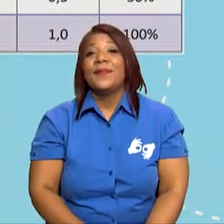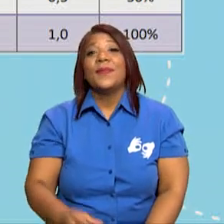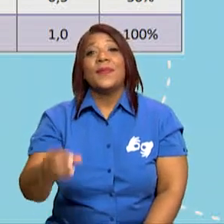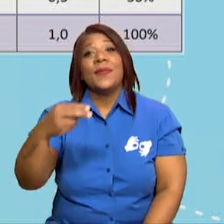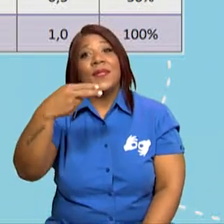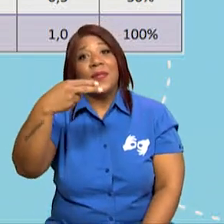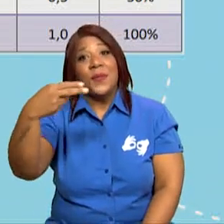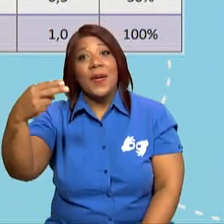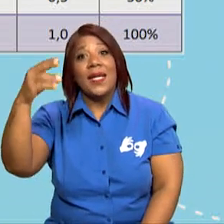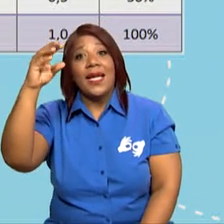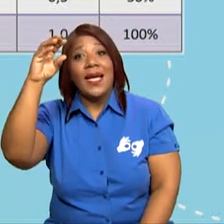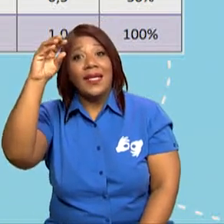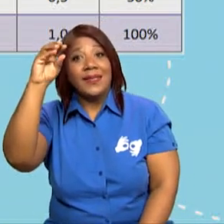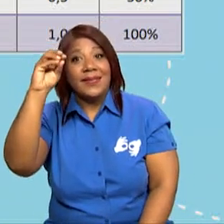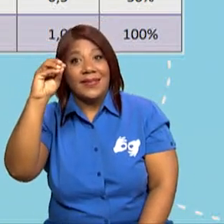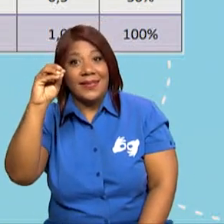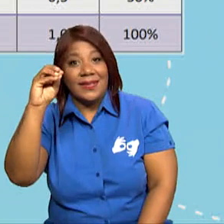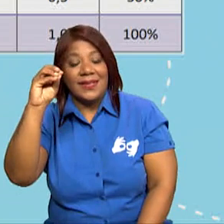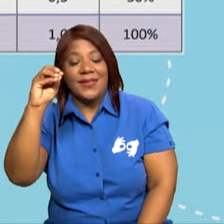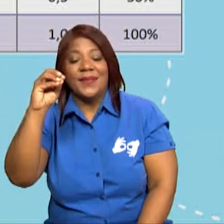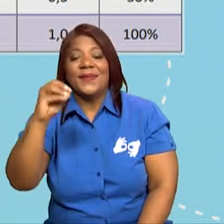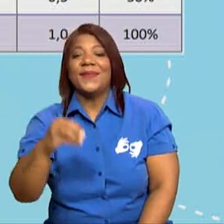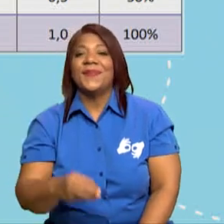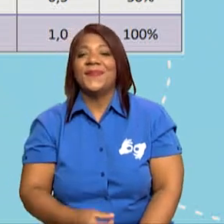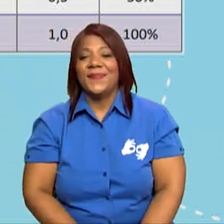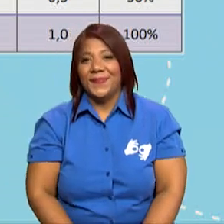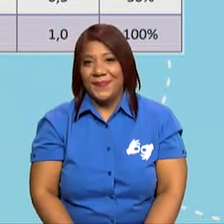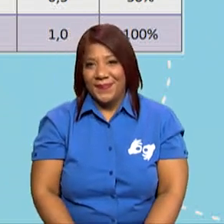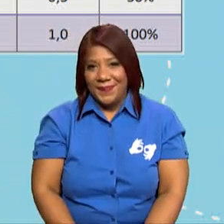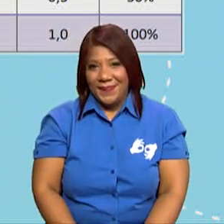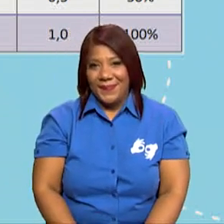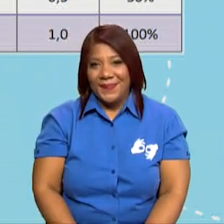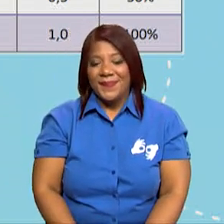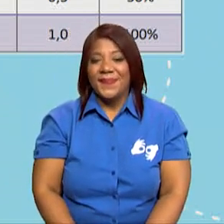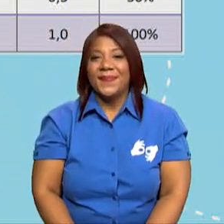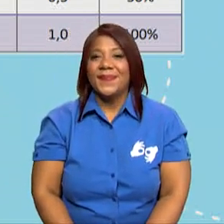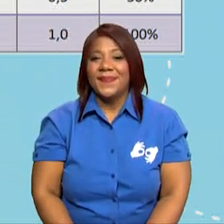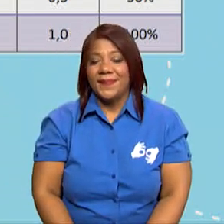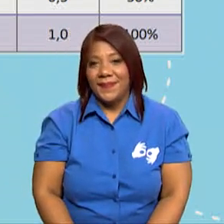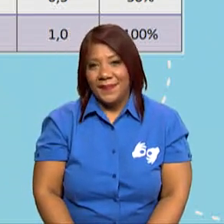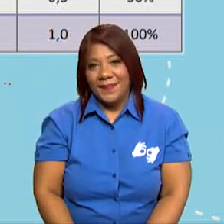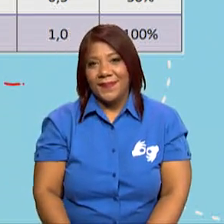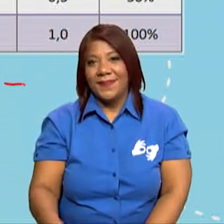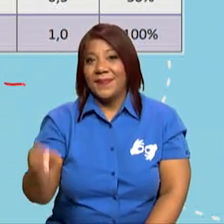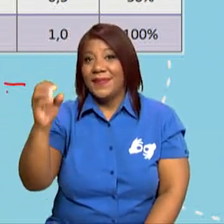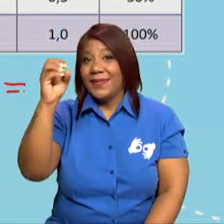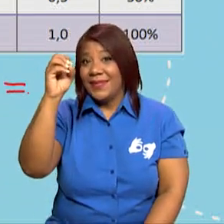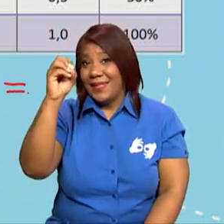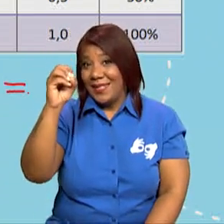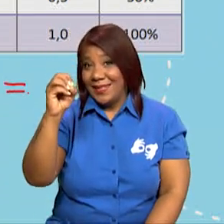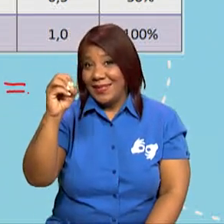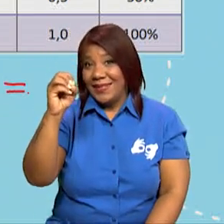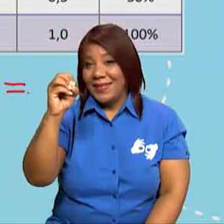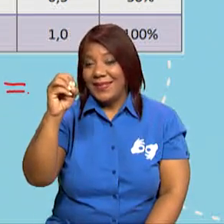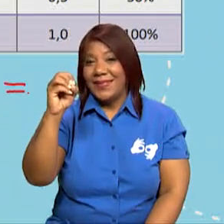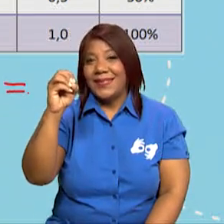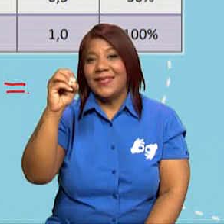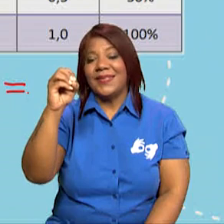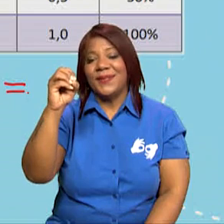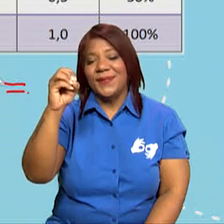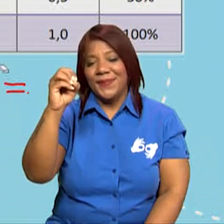porque el 4 es muy pequeño. Ajá, entonces sí se va a poder, pero debemos hacer algo primero. ¿Lo recuerdas? Sí, hay que